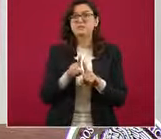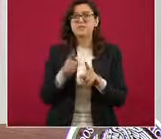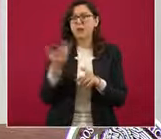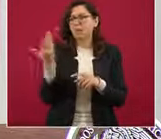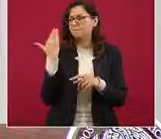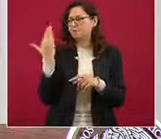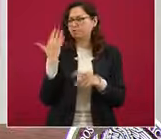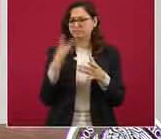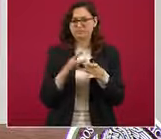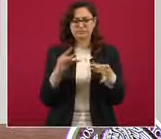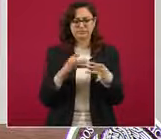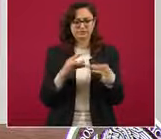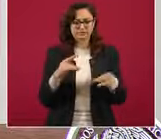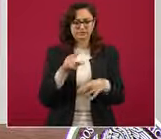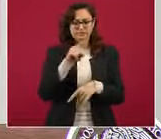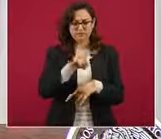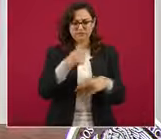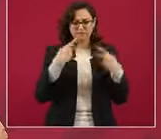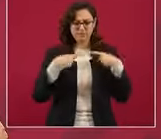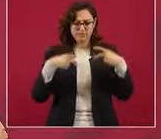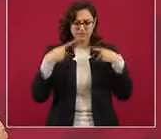del más alto nivel,